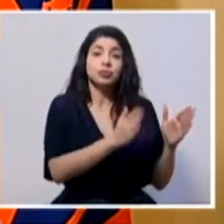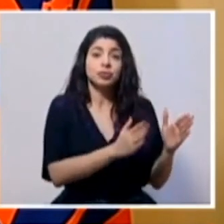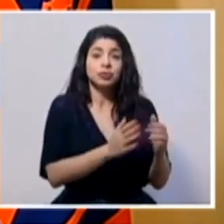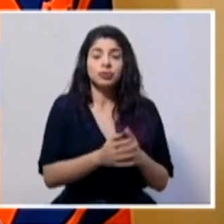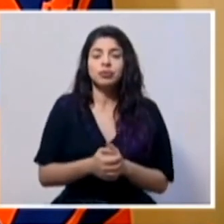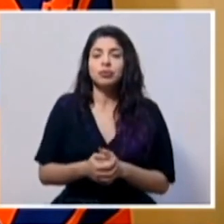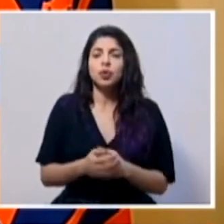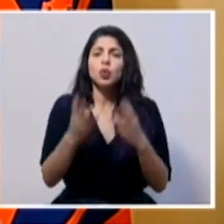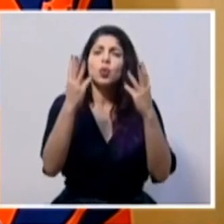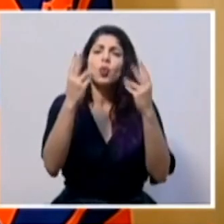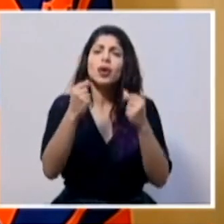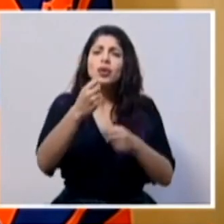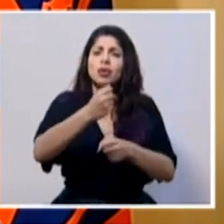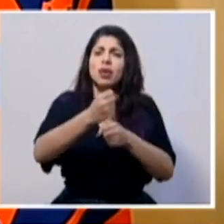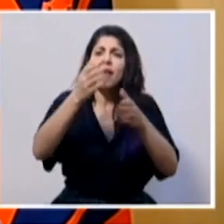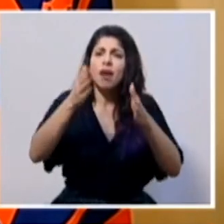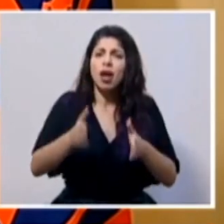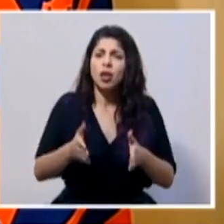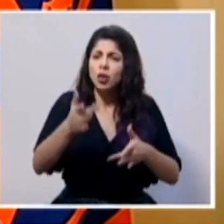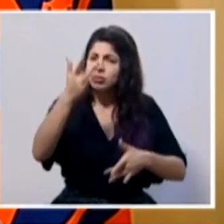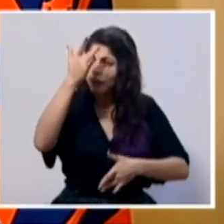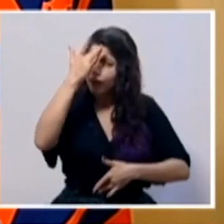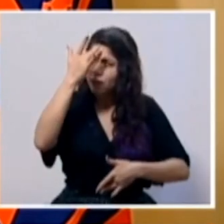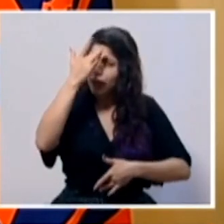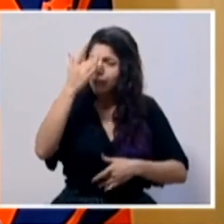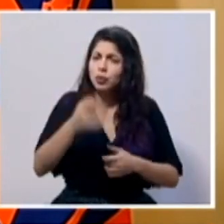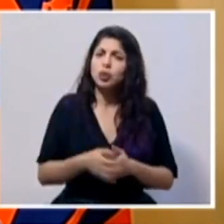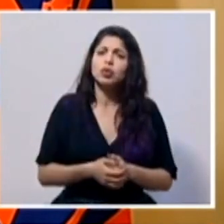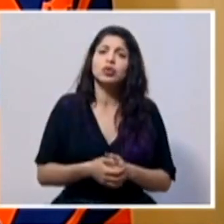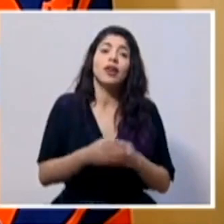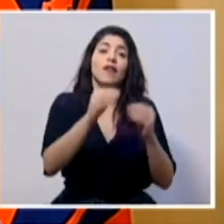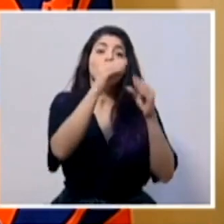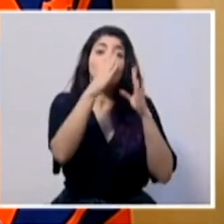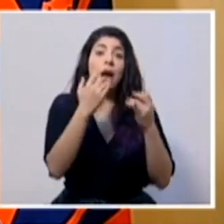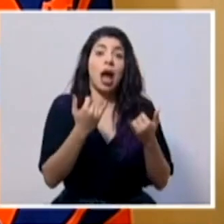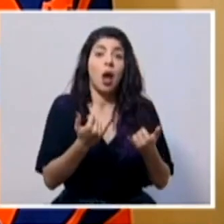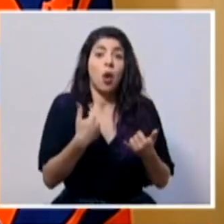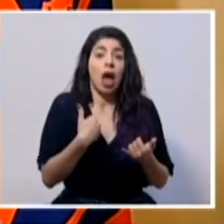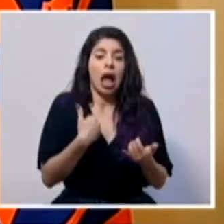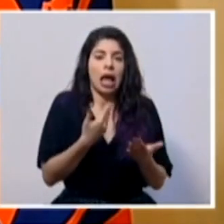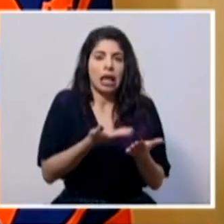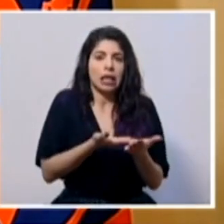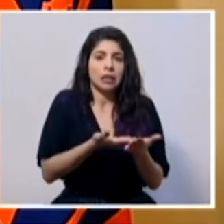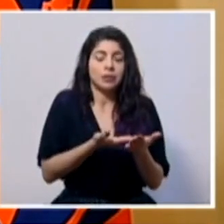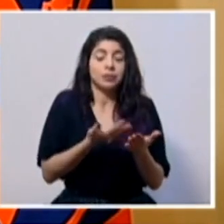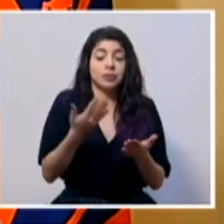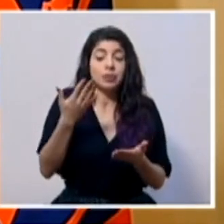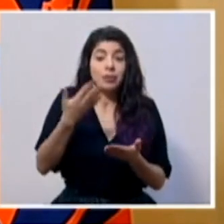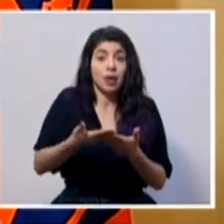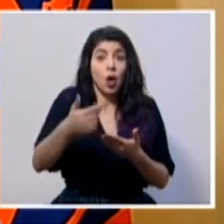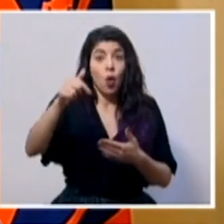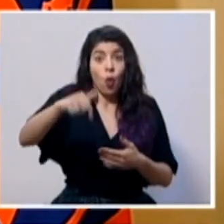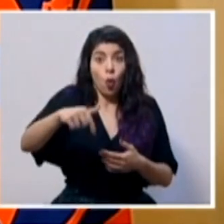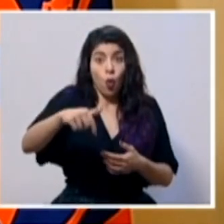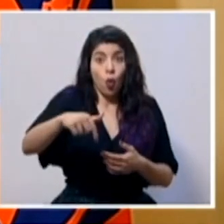a la cantidad de funcionarios enfermos, los datos que tenemos son estos. Al día de hoy,